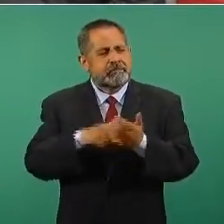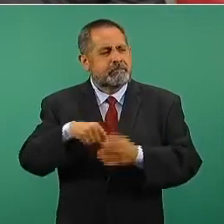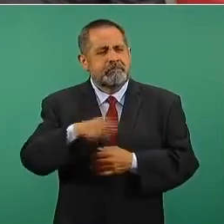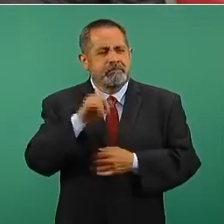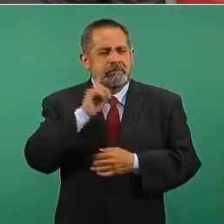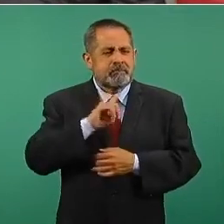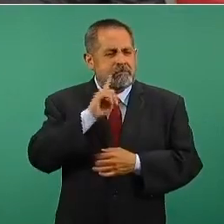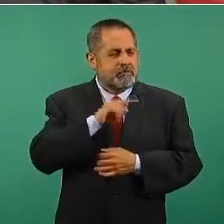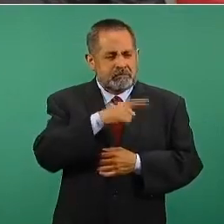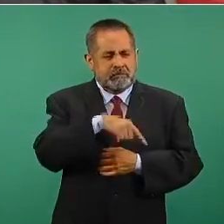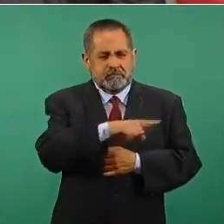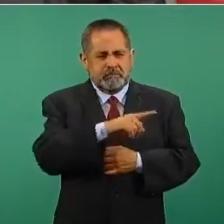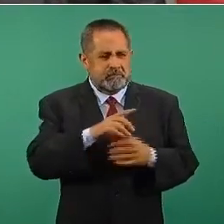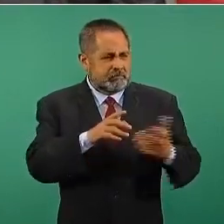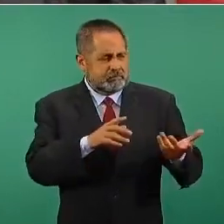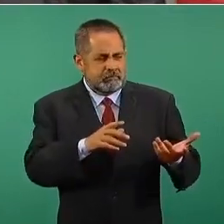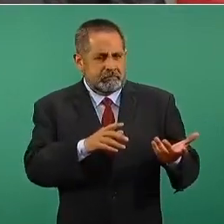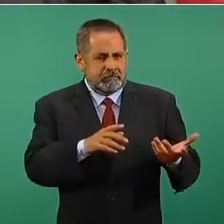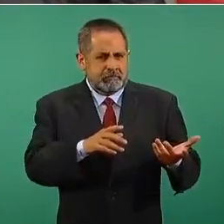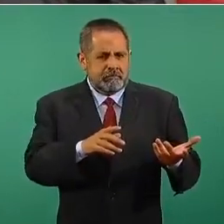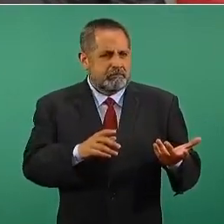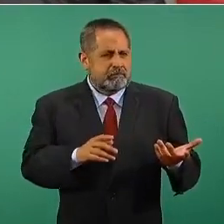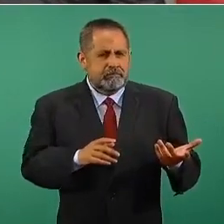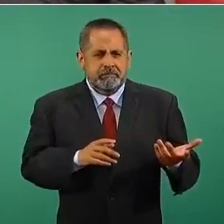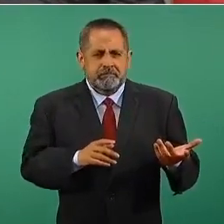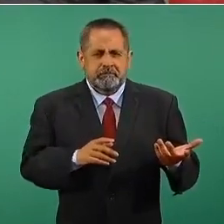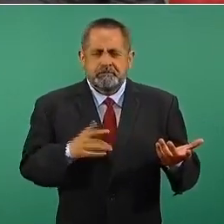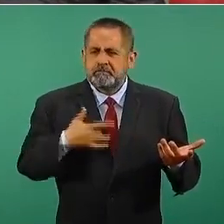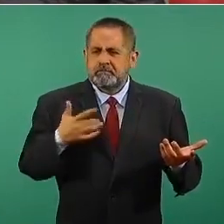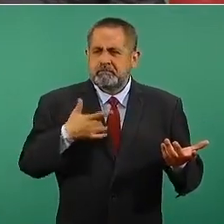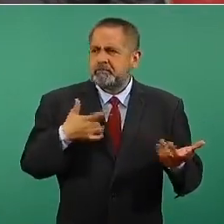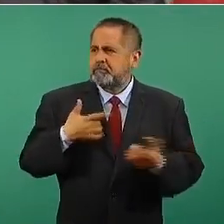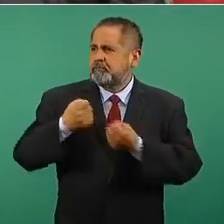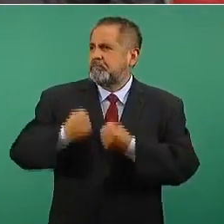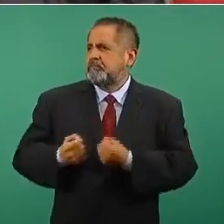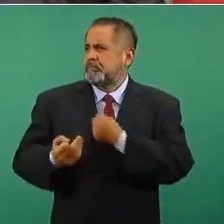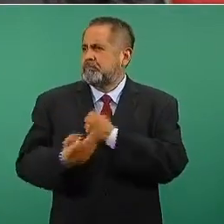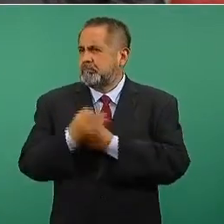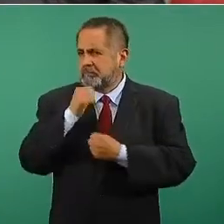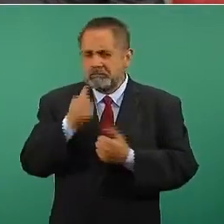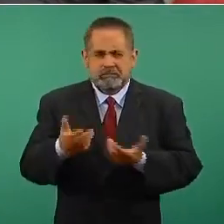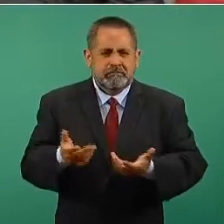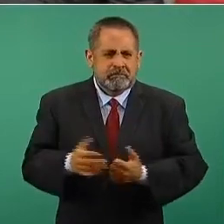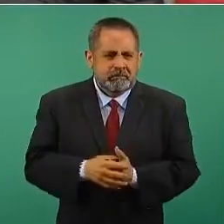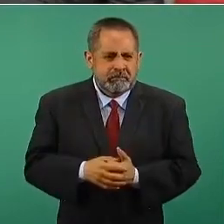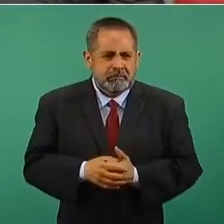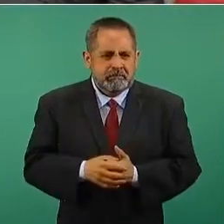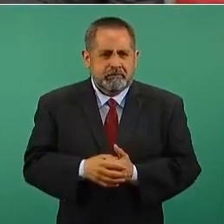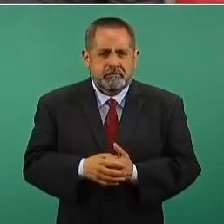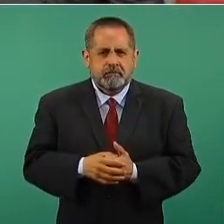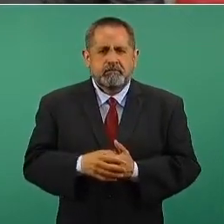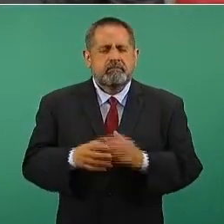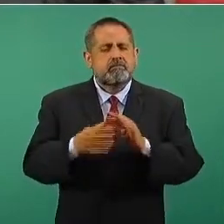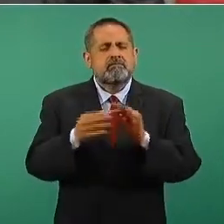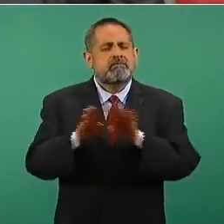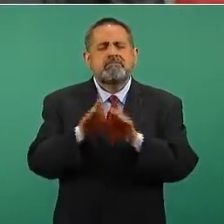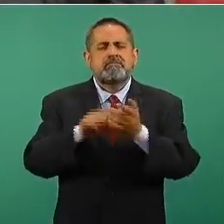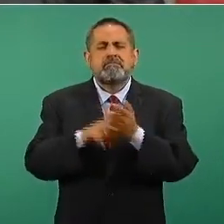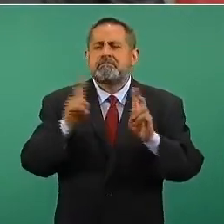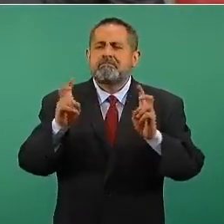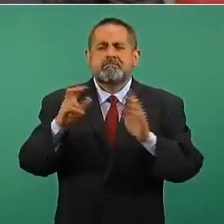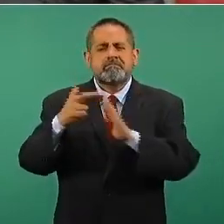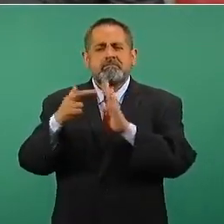sentirse identificadas, porque no sienten ni siquiera ese tipo de seguridad. Si no hubiera eso, bueno, pues como usted lo menciona, no irían. Pero en